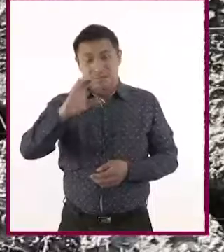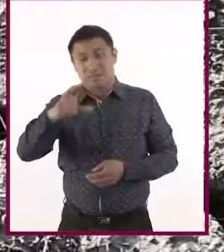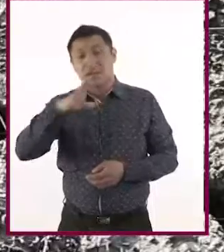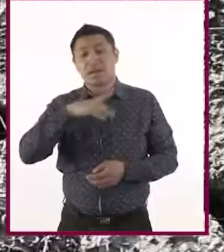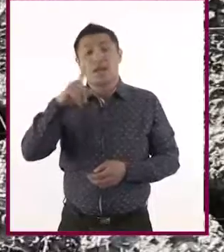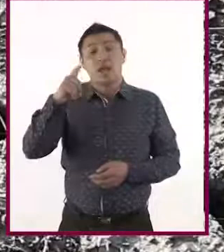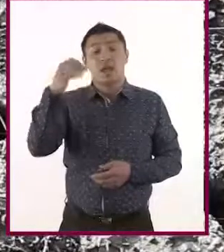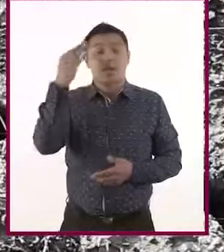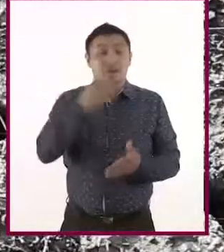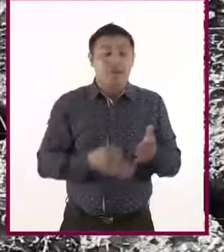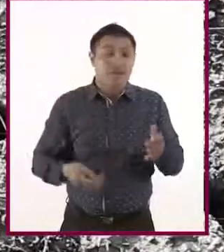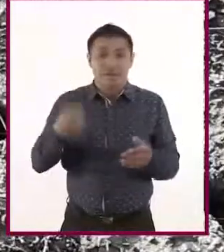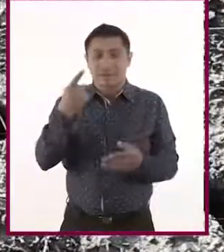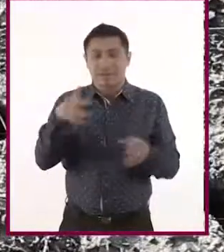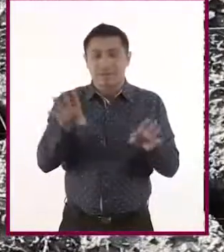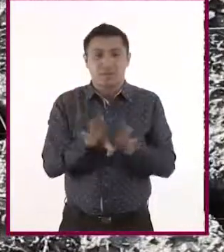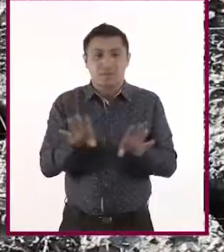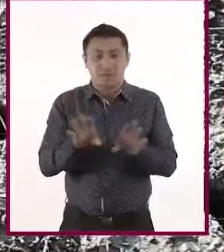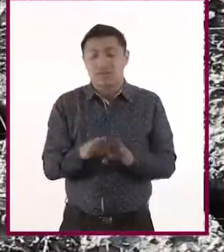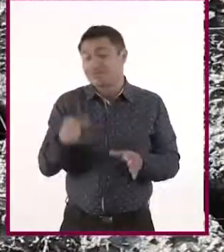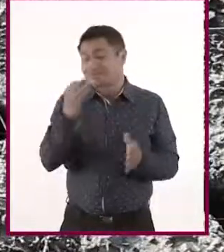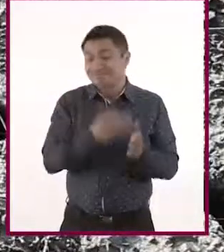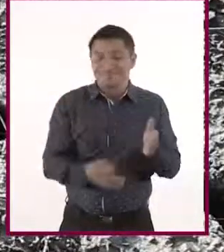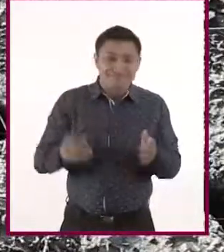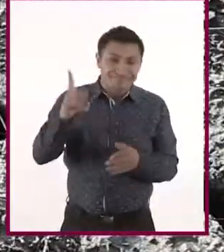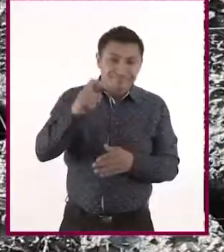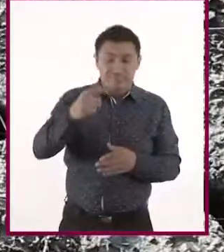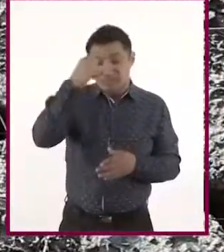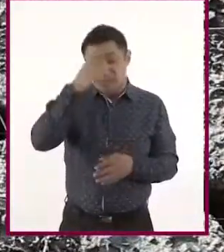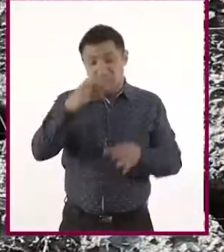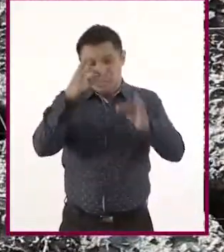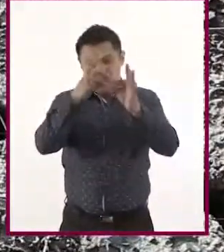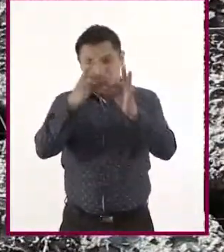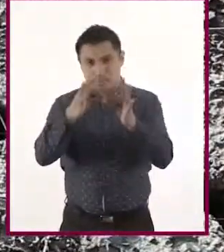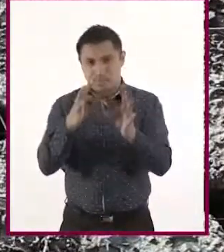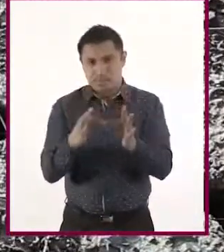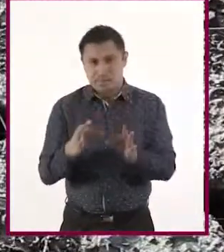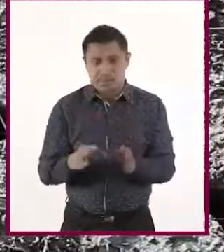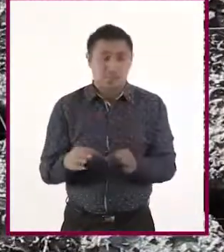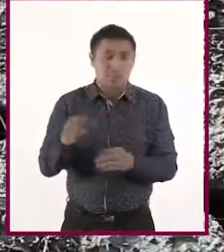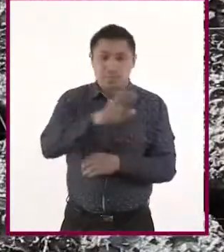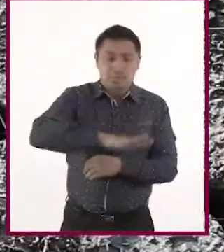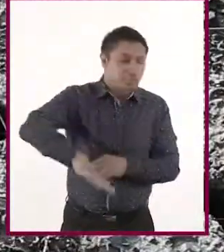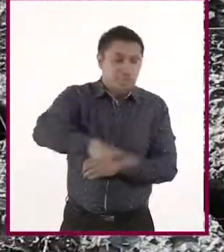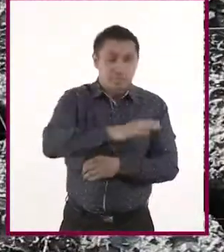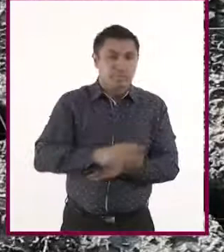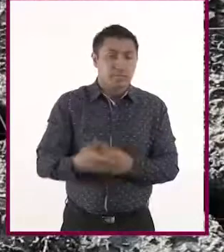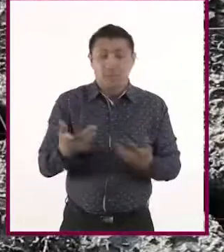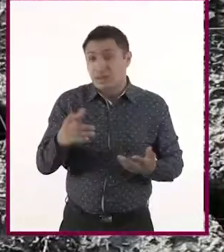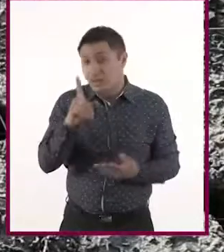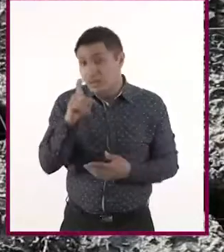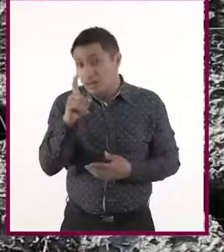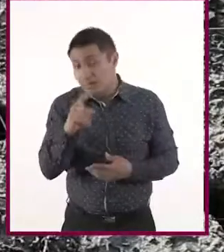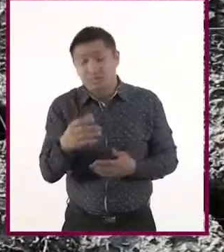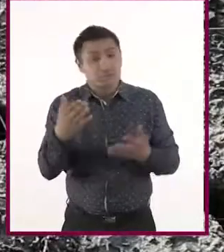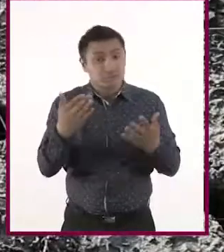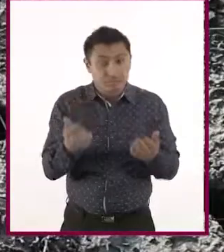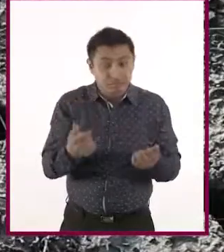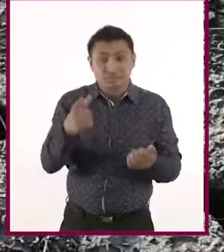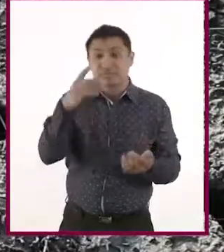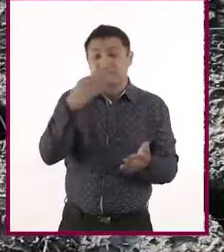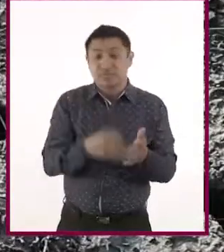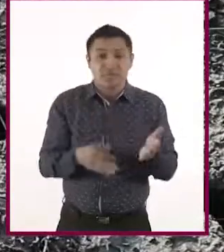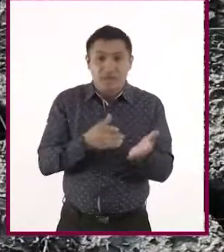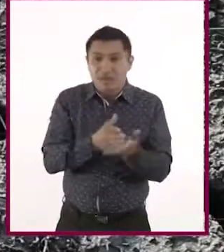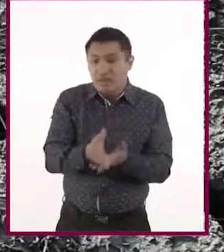entenderse como la falta de recursos hídricos que satisfagan las necesidades de consumo de una población, además de la falta de acceso